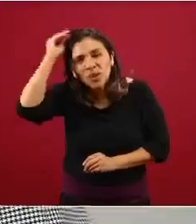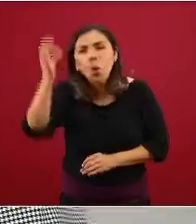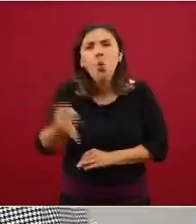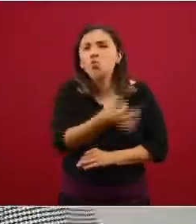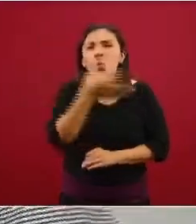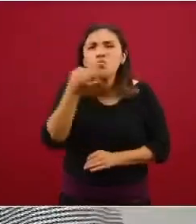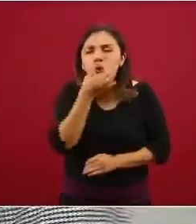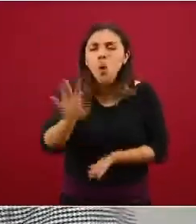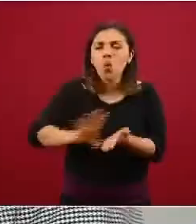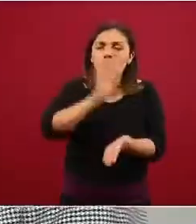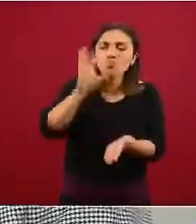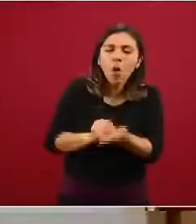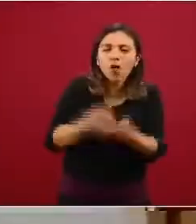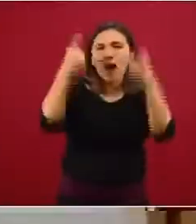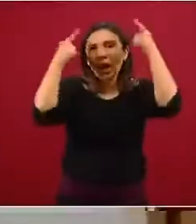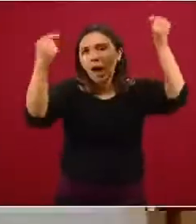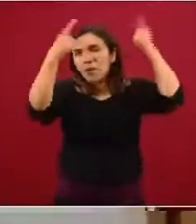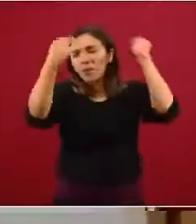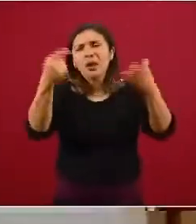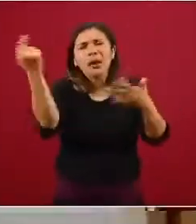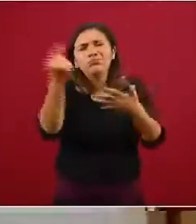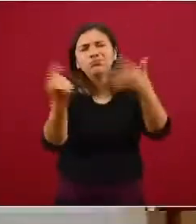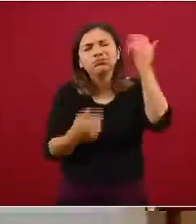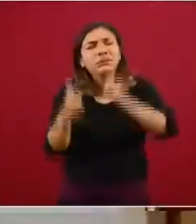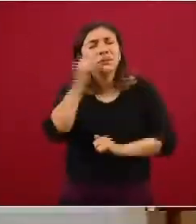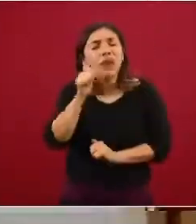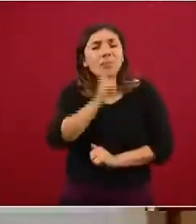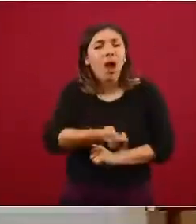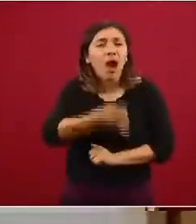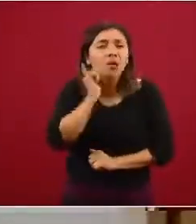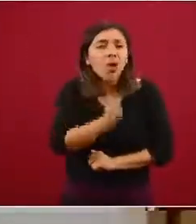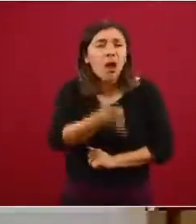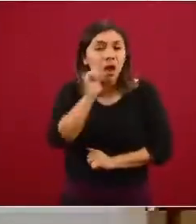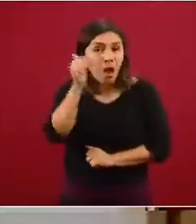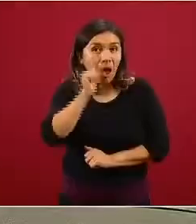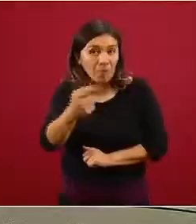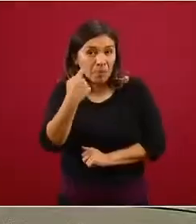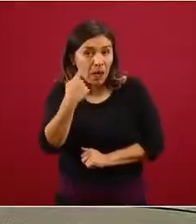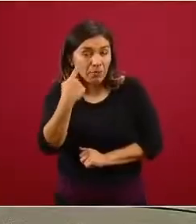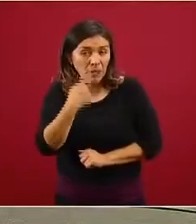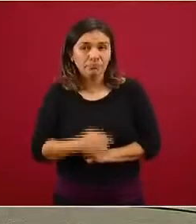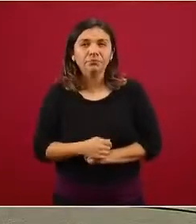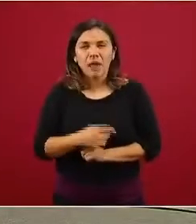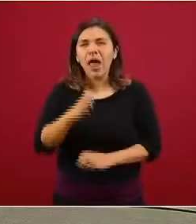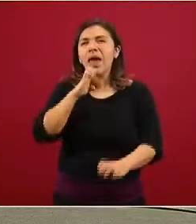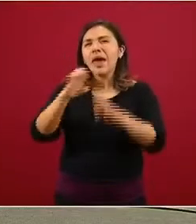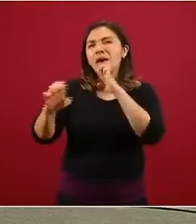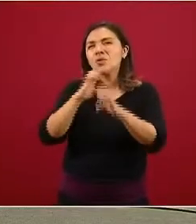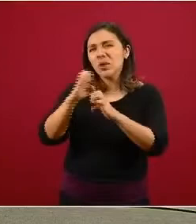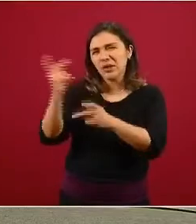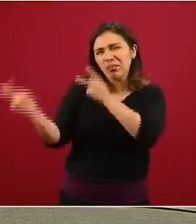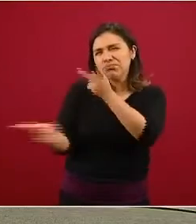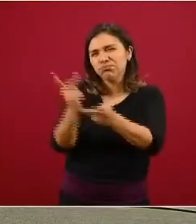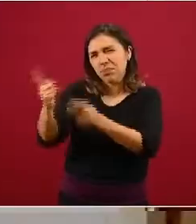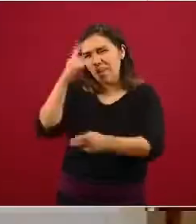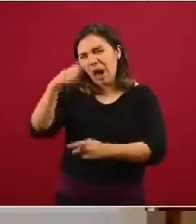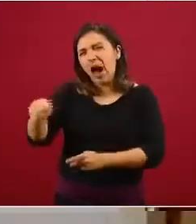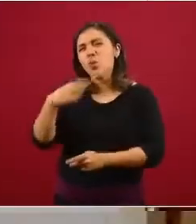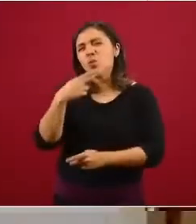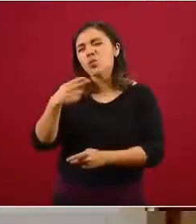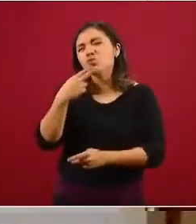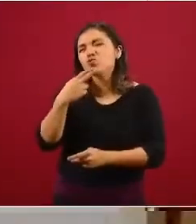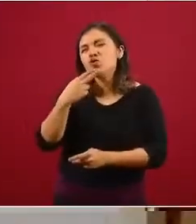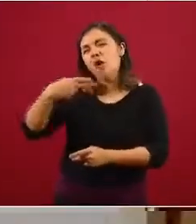los demás eventos en donde seamos invitados. Con respecto a la encuesta nacional de consumo de alcohol y tabaco,